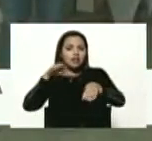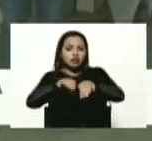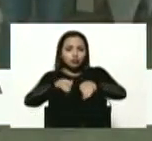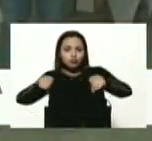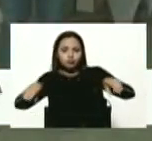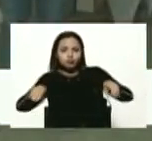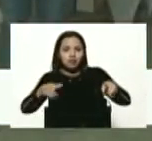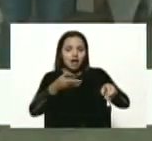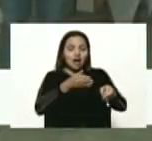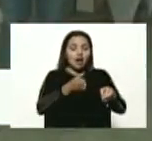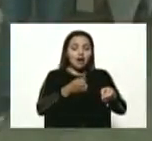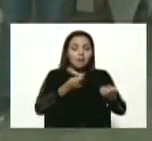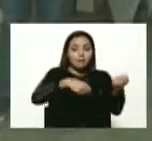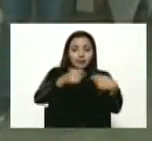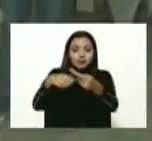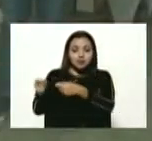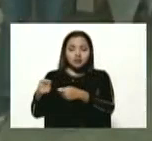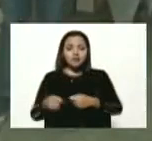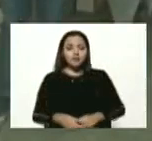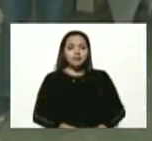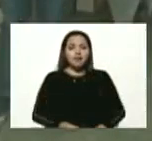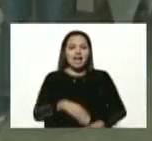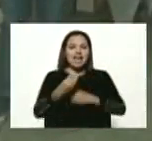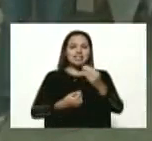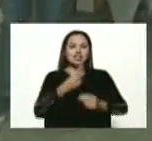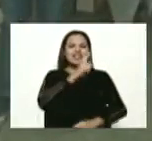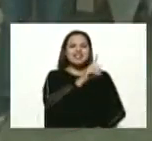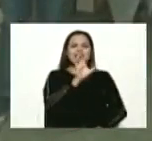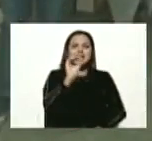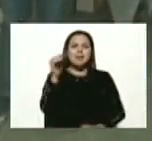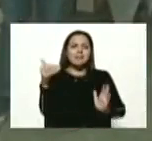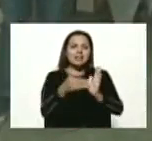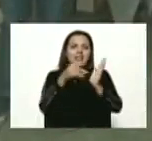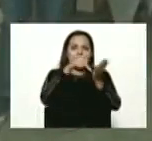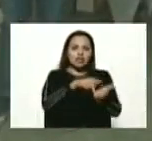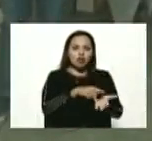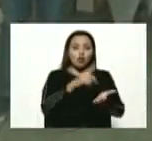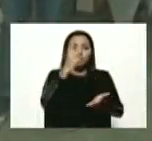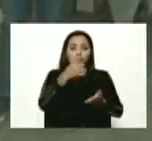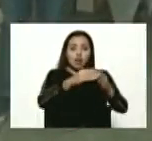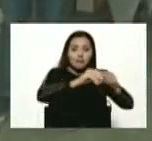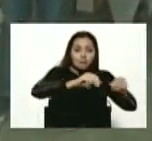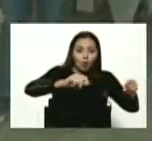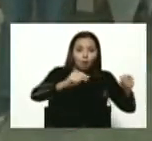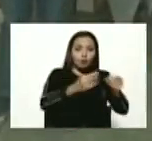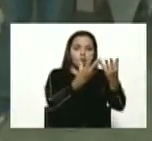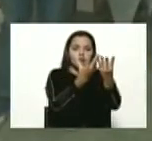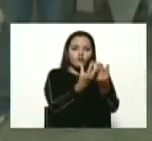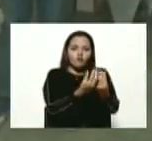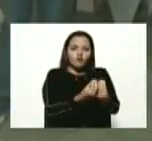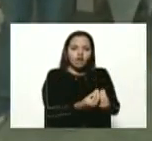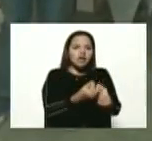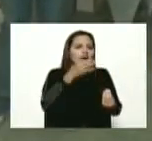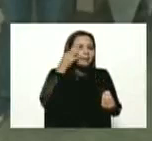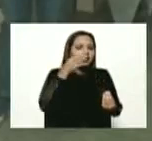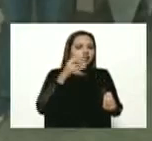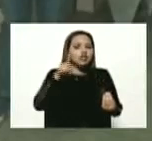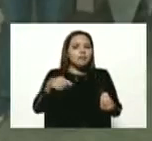exportación con una producción de 10.000 kilos diarios. Eso va en polvo, eso se va a deshidratar la clara. Y la